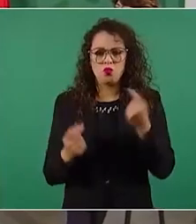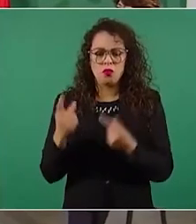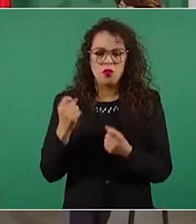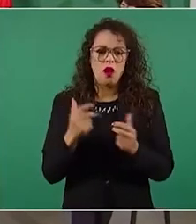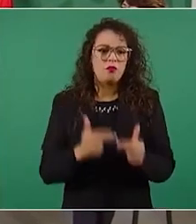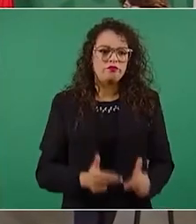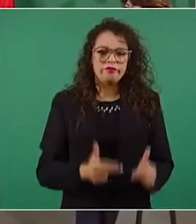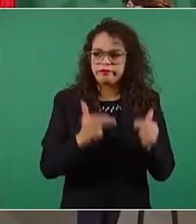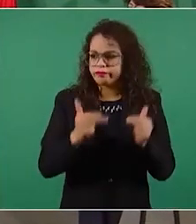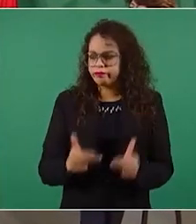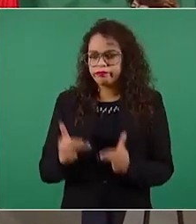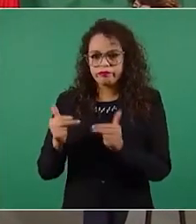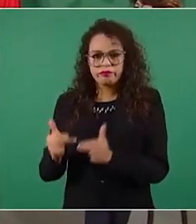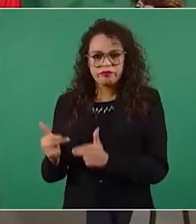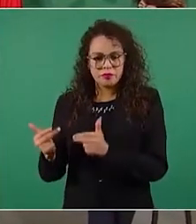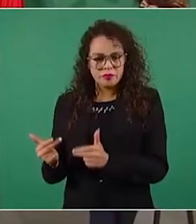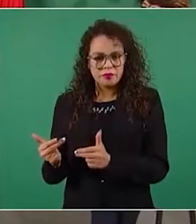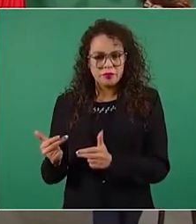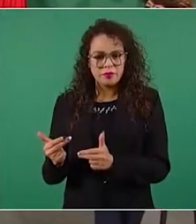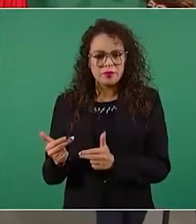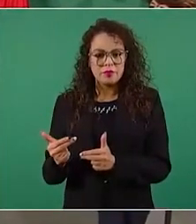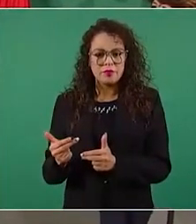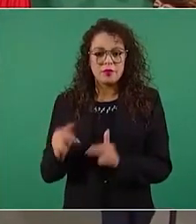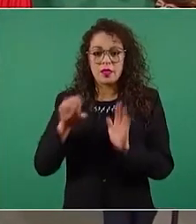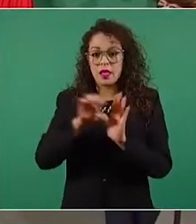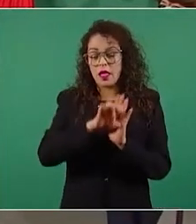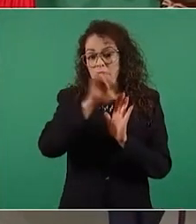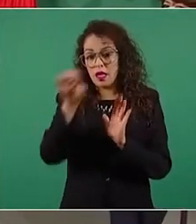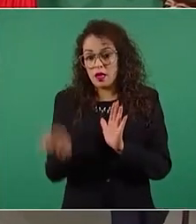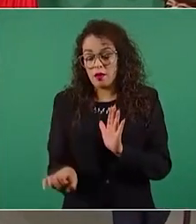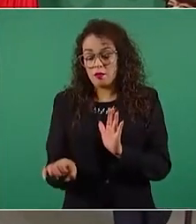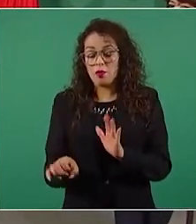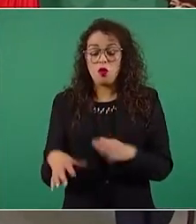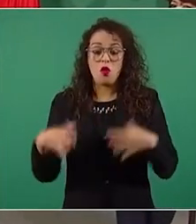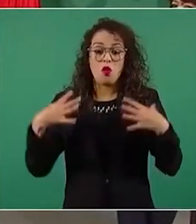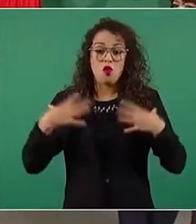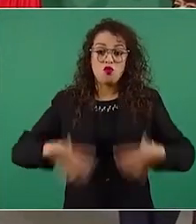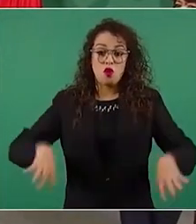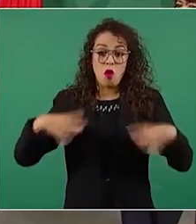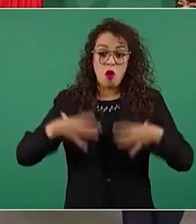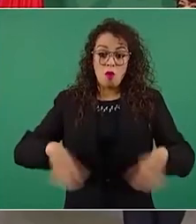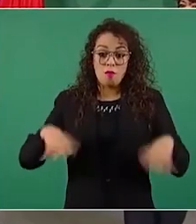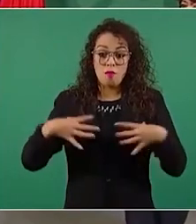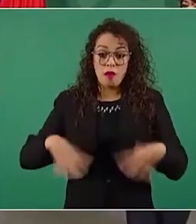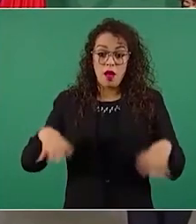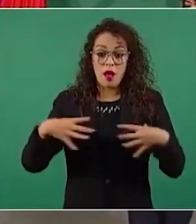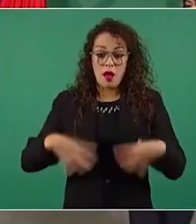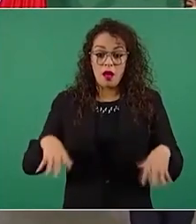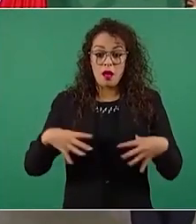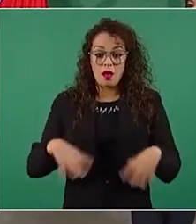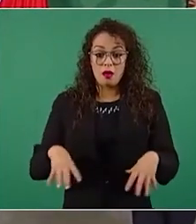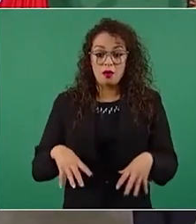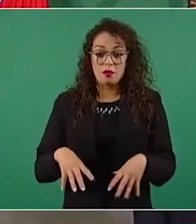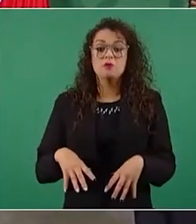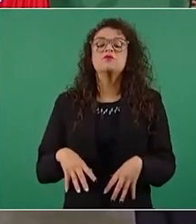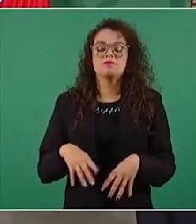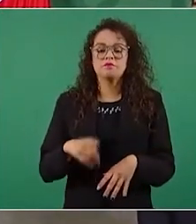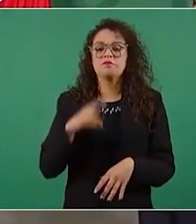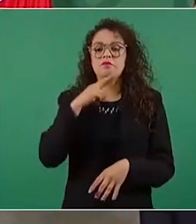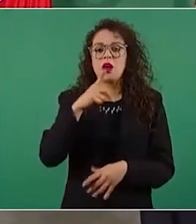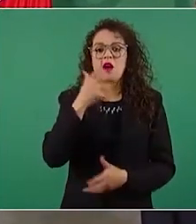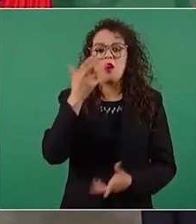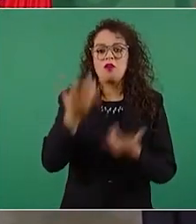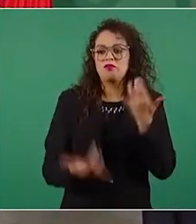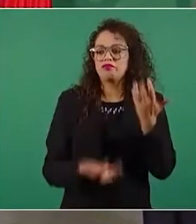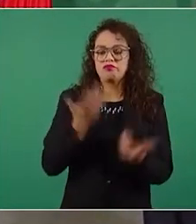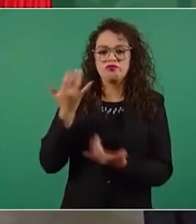comercios, de que la ropa que se decomisa se quema para